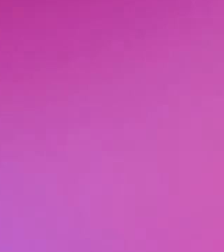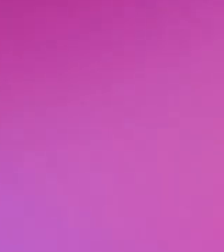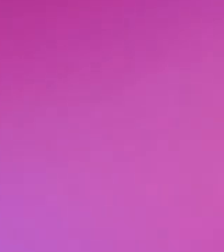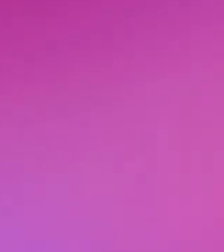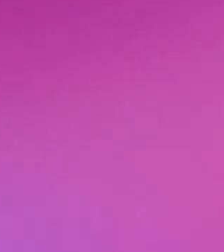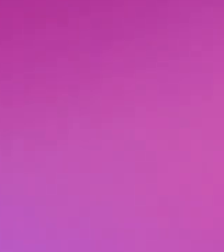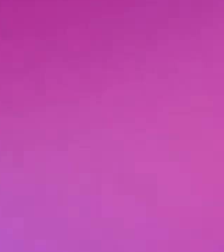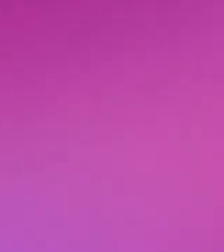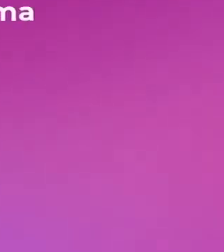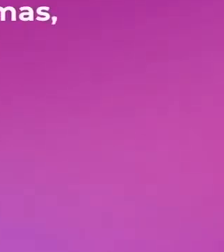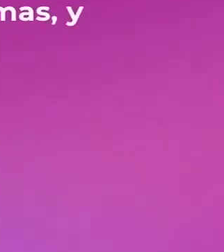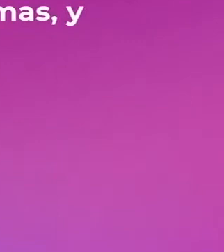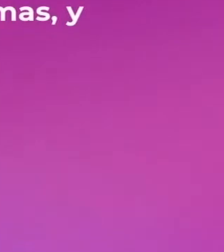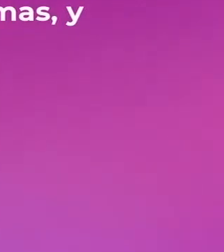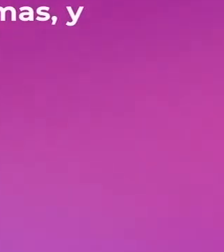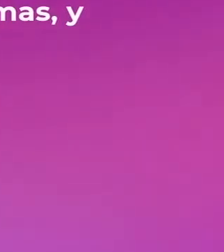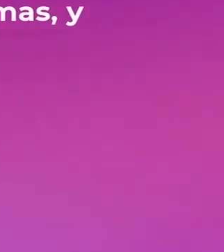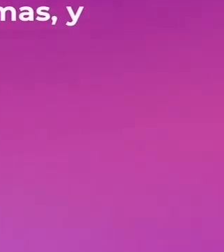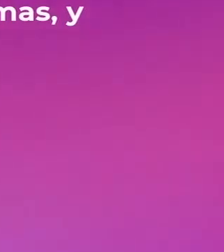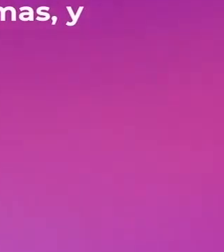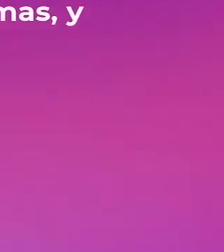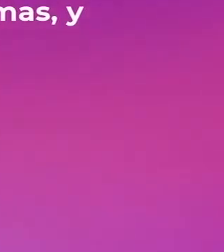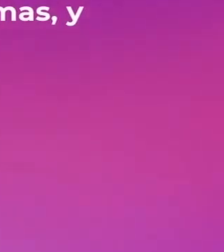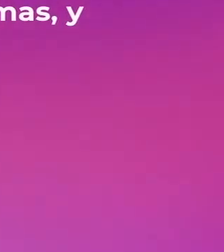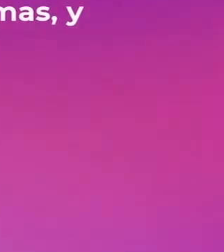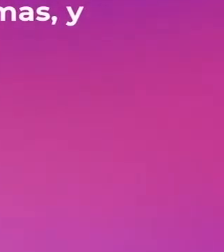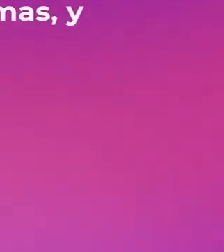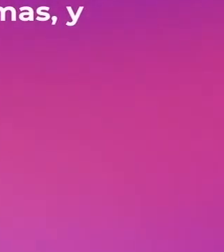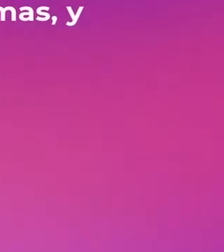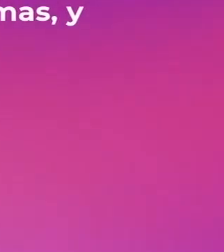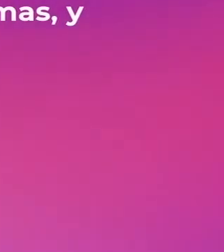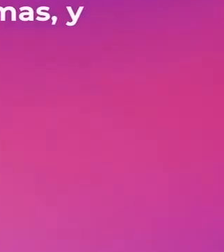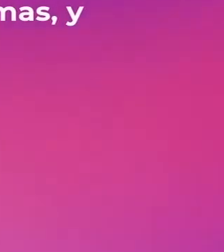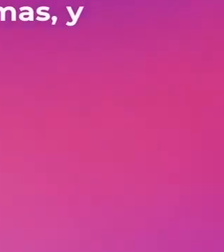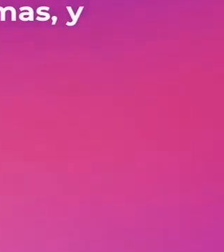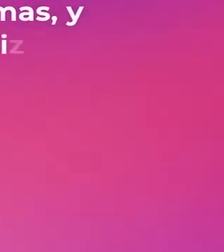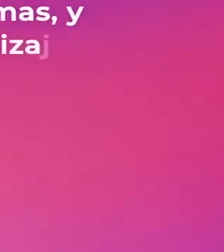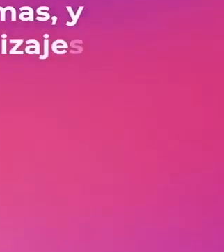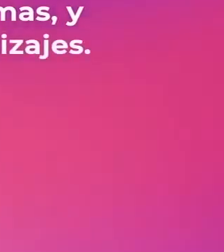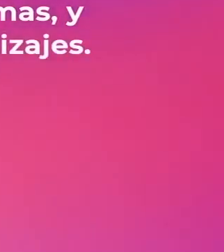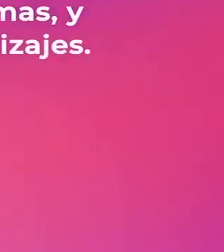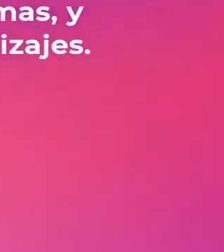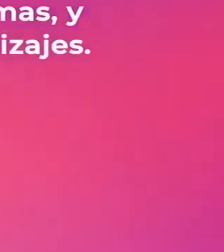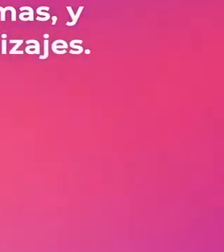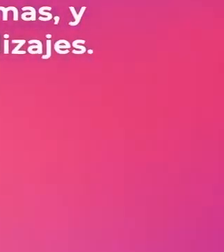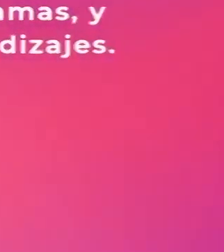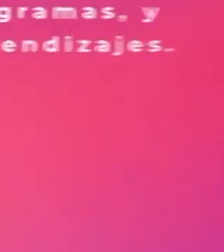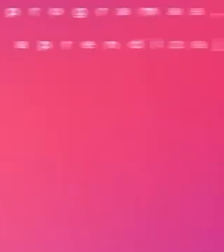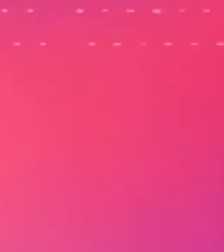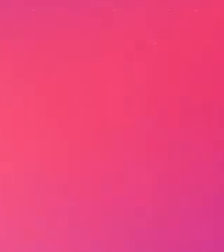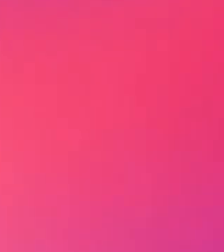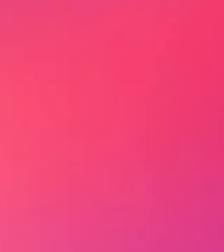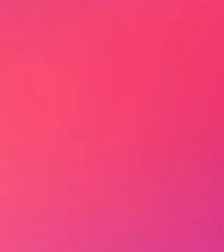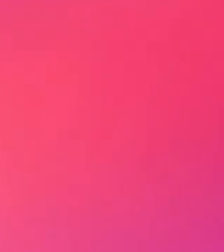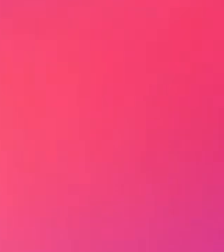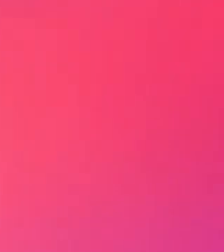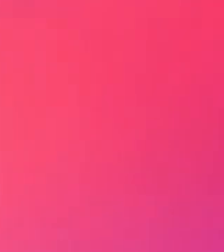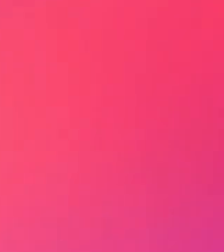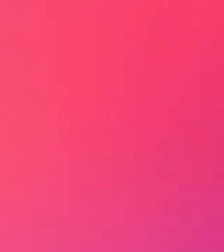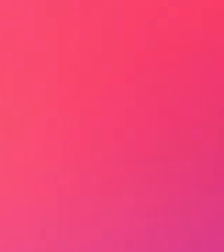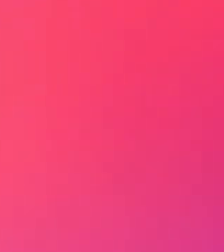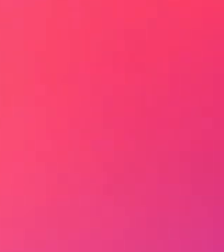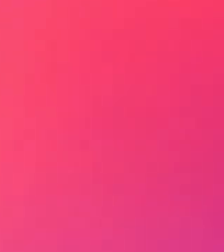aprendeencasa.cep.gov.mx, en donde podrás ver nuevamente los videos de los programas y además encontrarás actividades para fortalecer tus